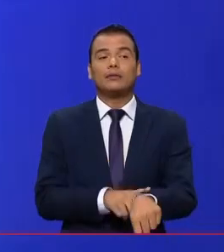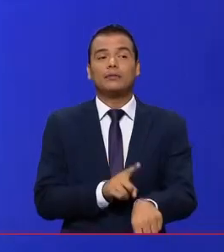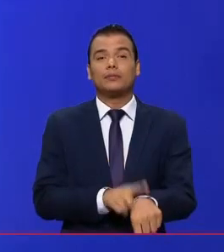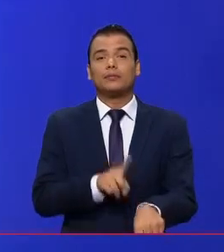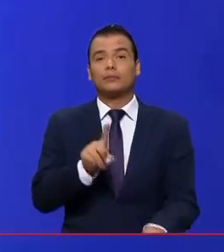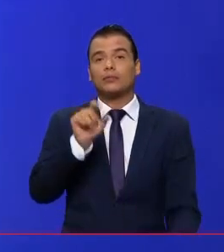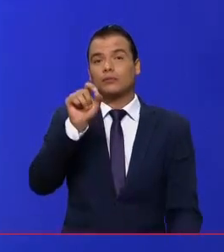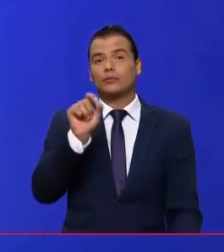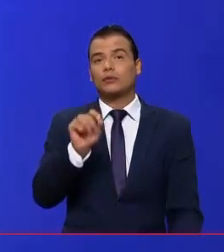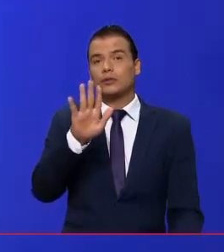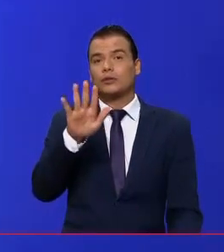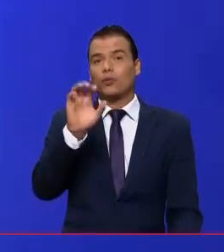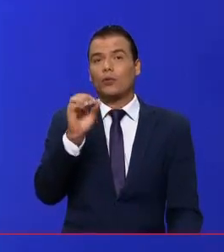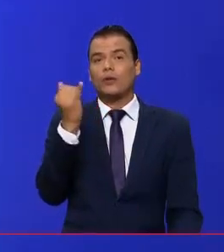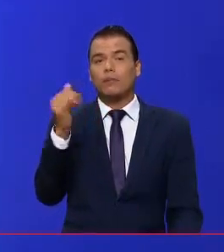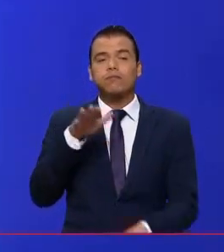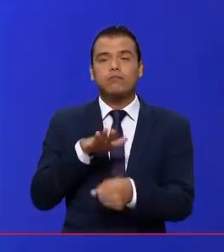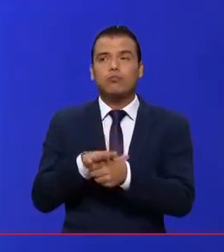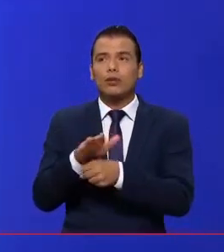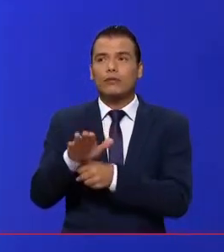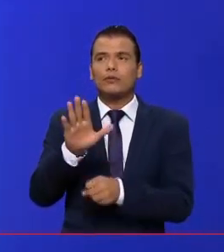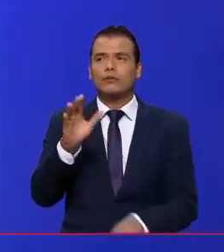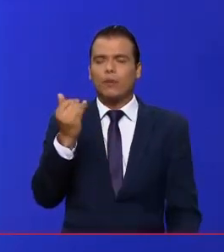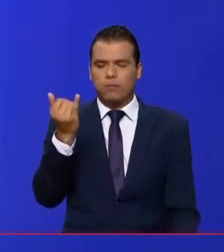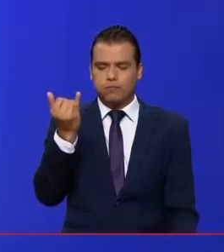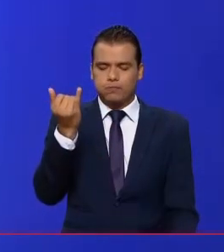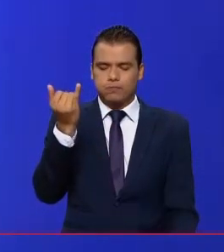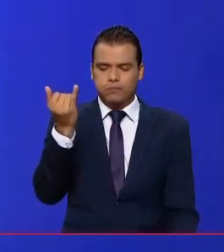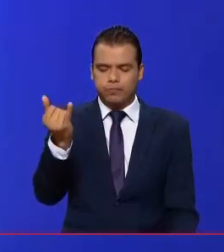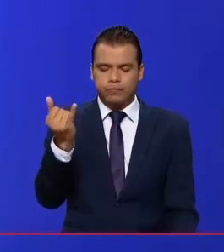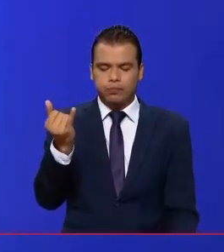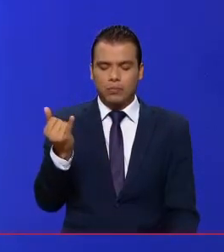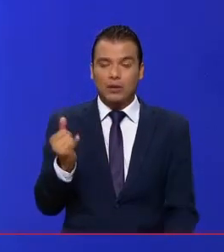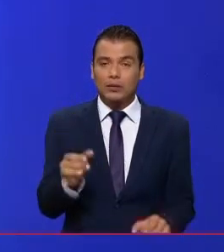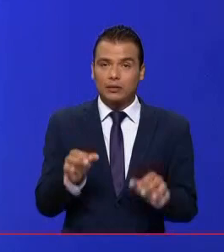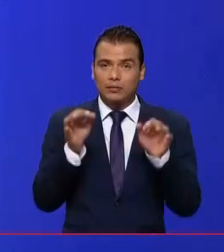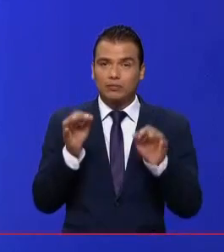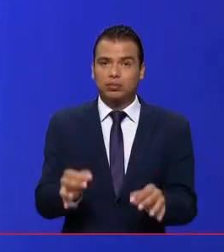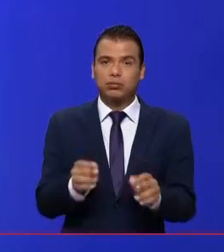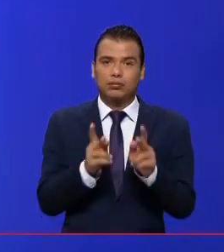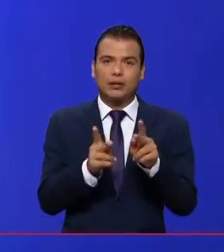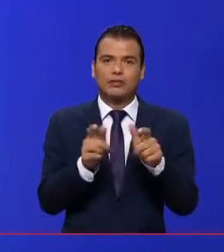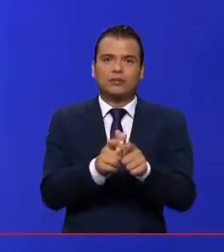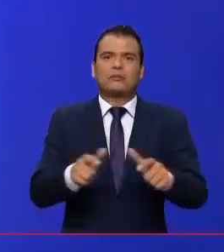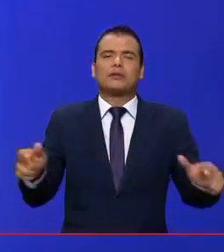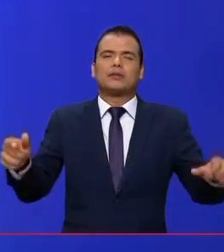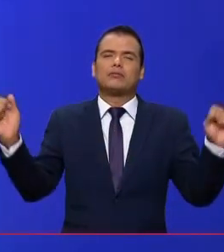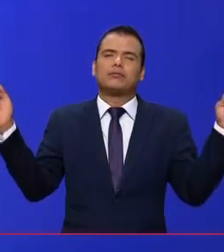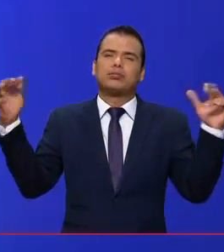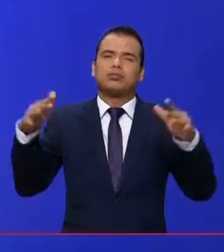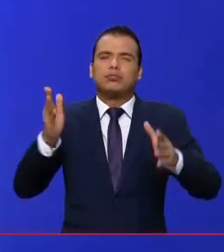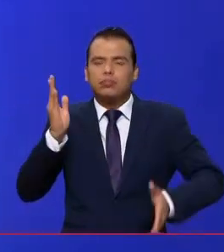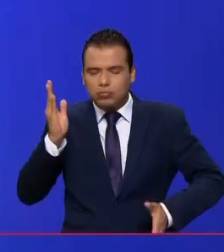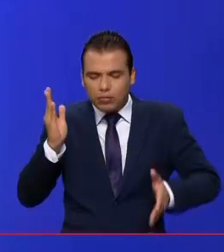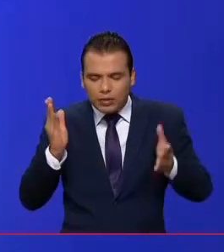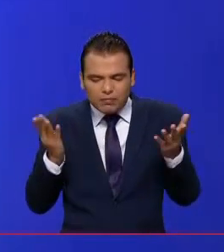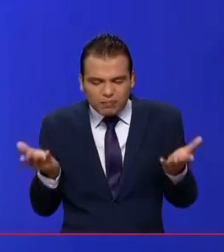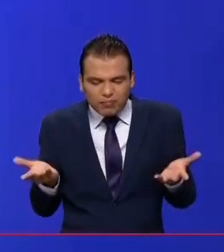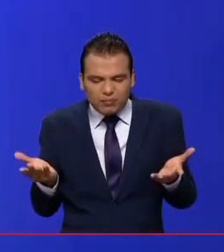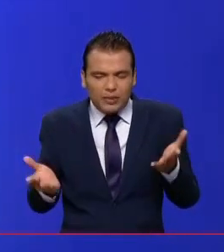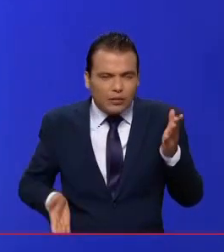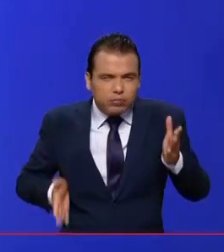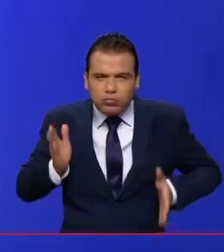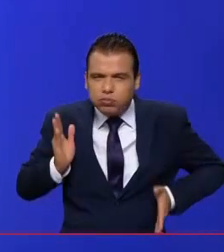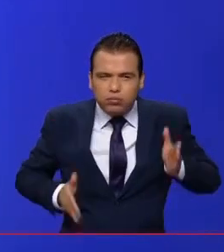Esta mañana en Buenaventura, ese bello puerto sobre el Pacífico de Colombia, se vistió de deporte y amor por el medio ambiente con la